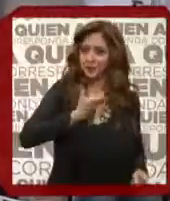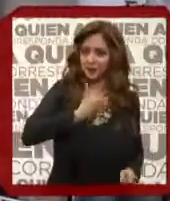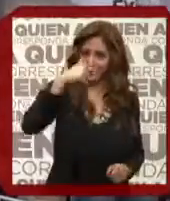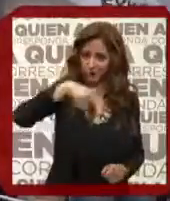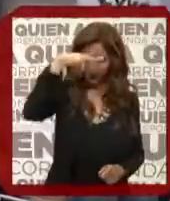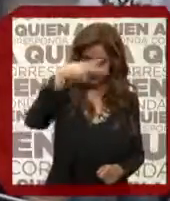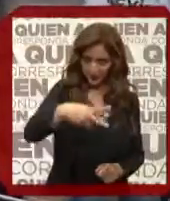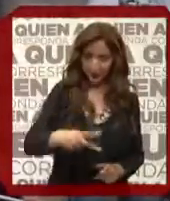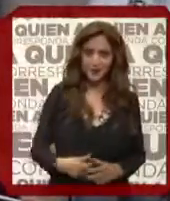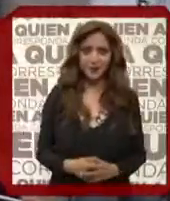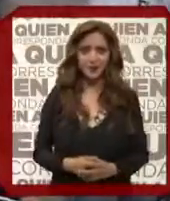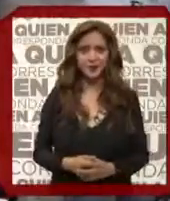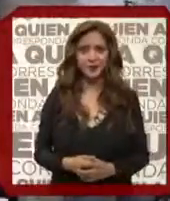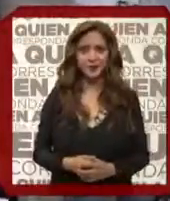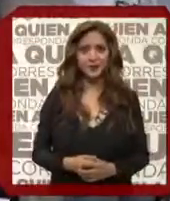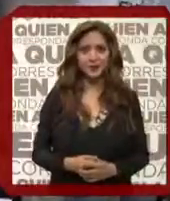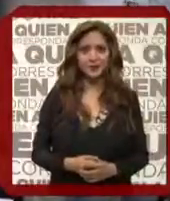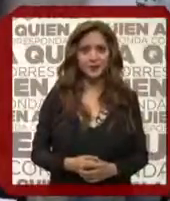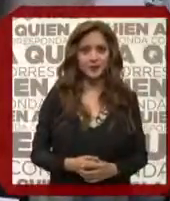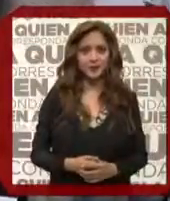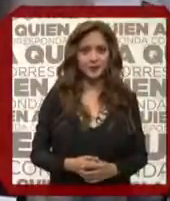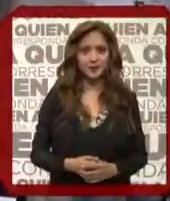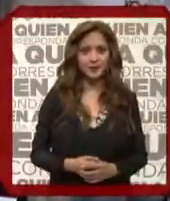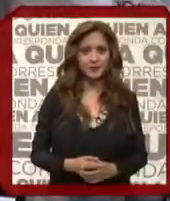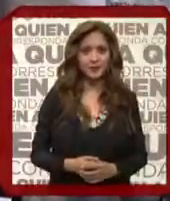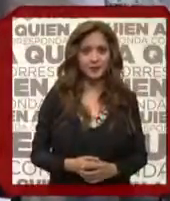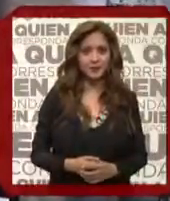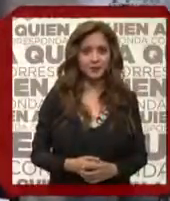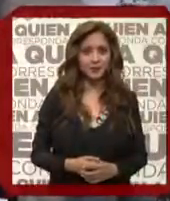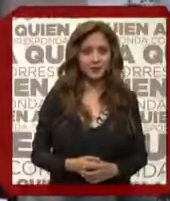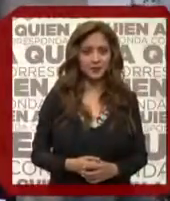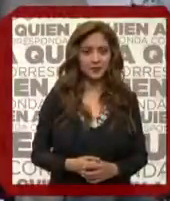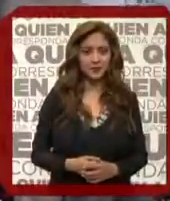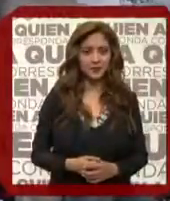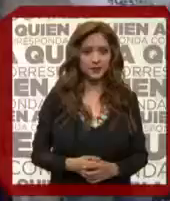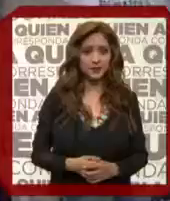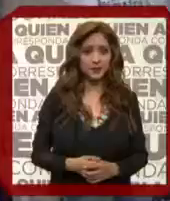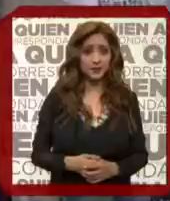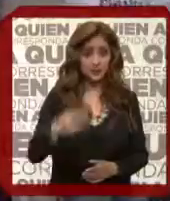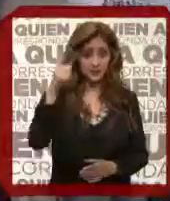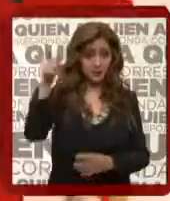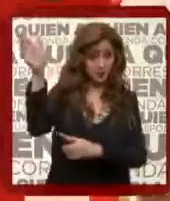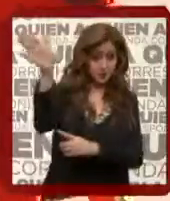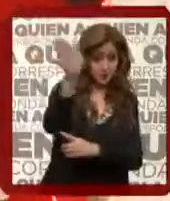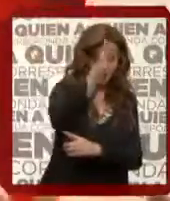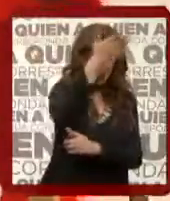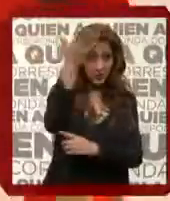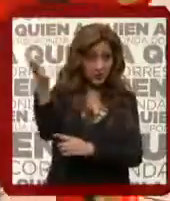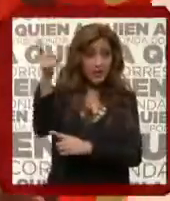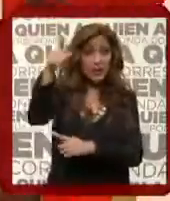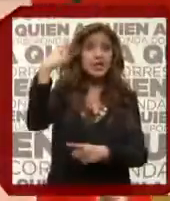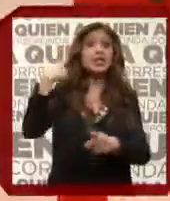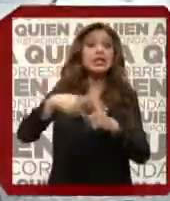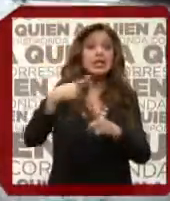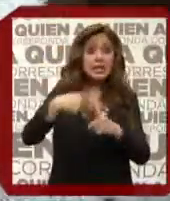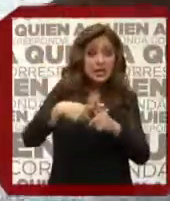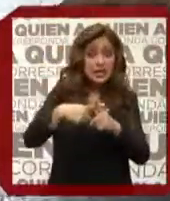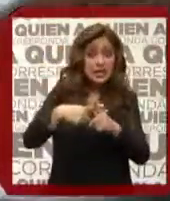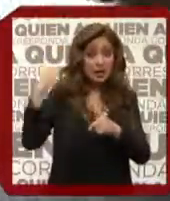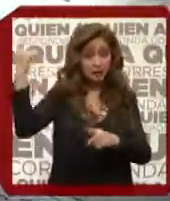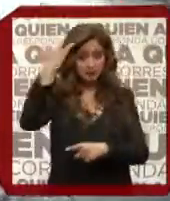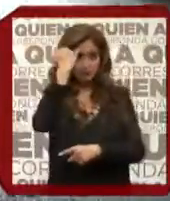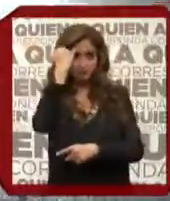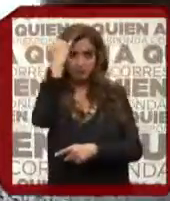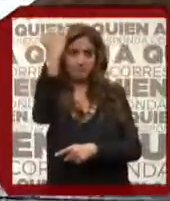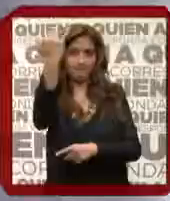Ciudad de México. Desde el centro de nuestra capital. El banderazo oficial de inicio, encabezado por el impulsor de esta